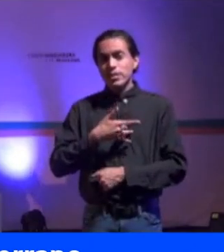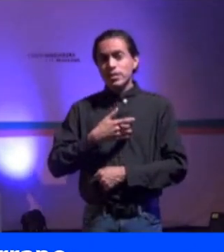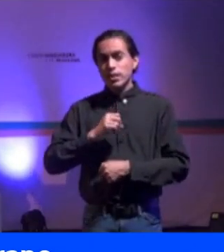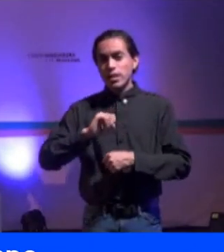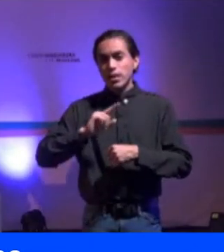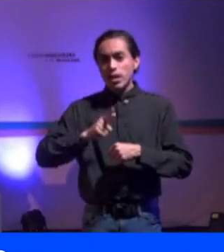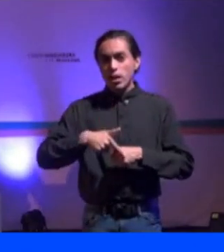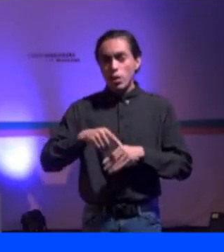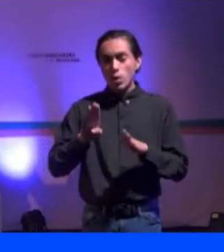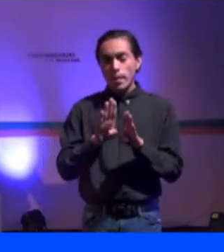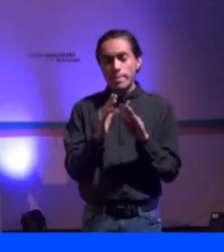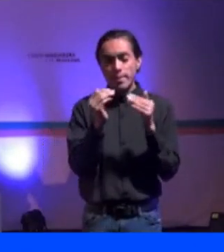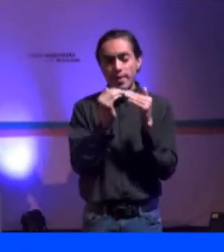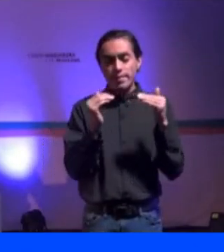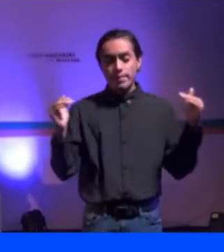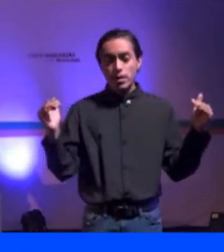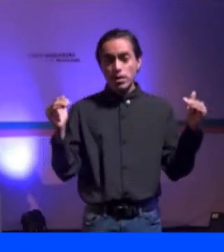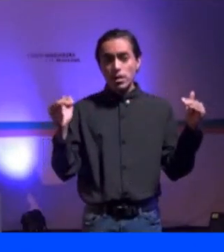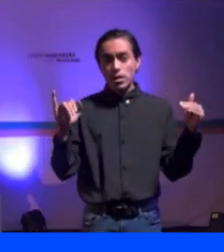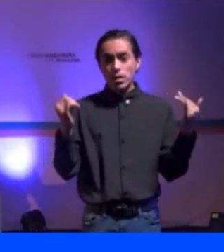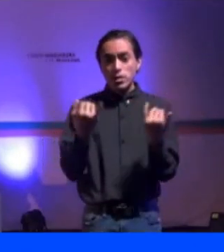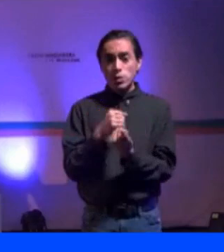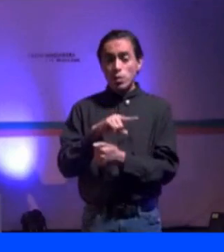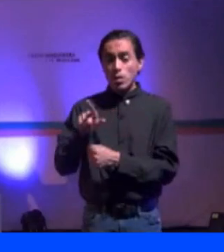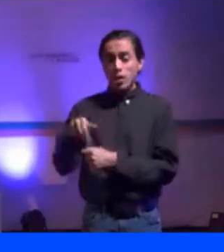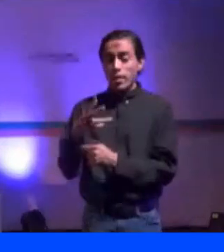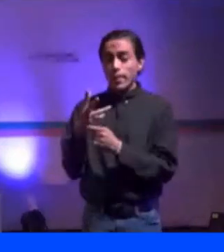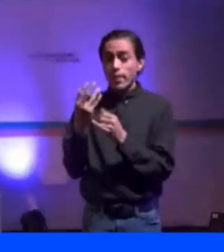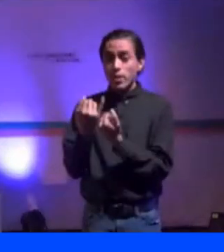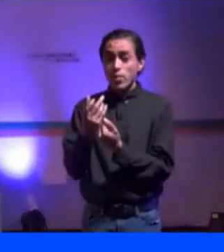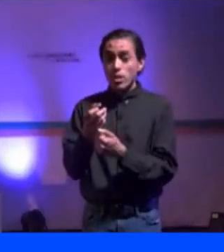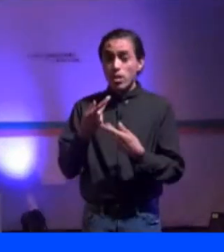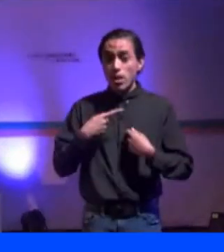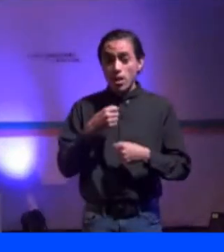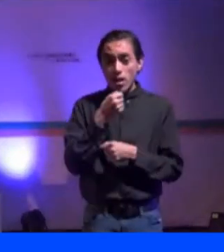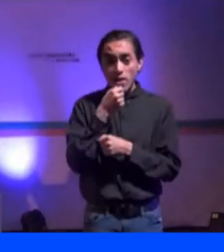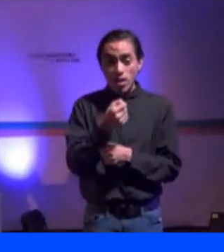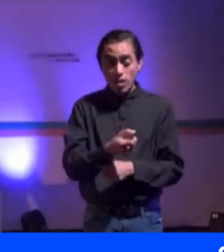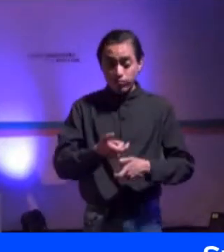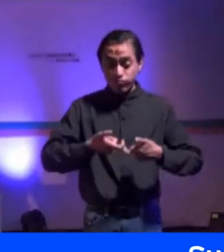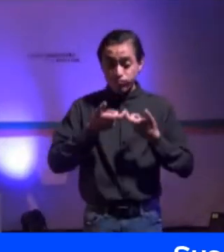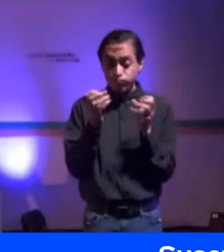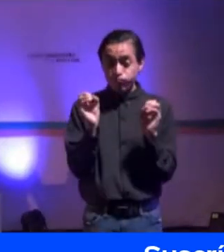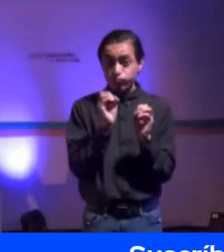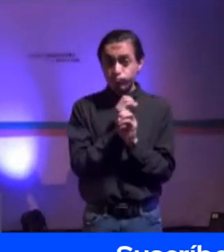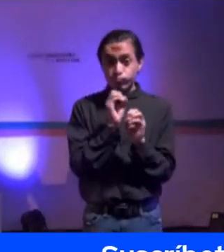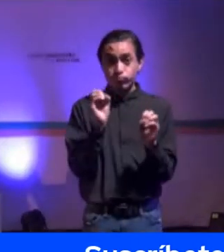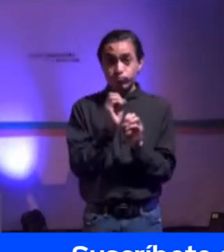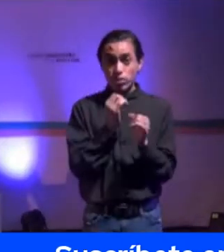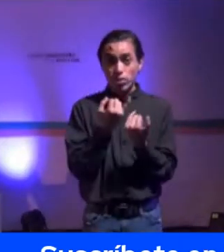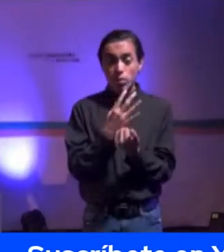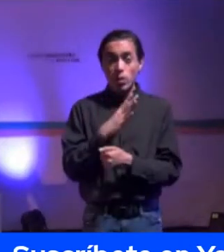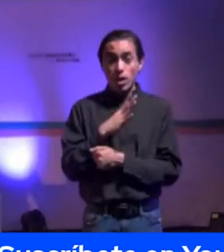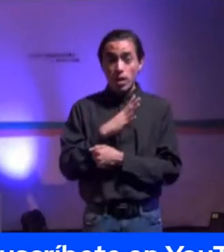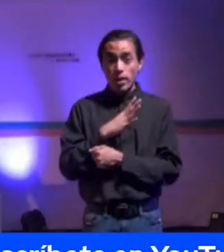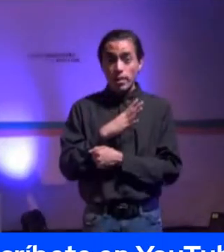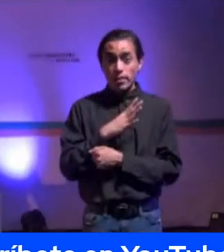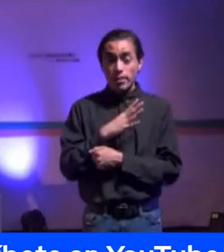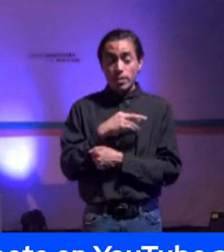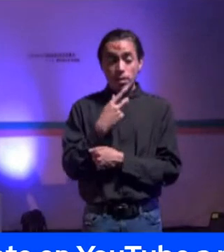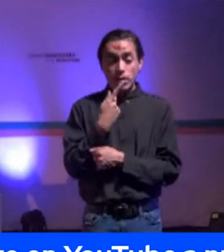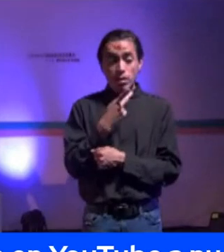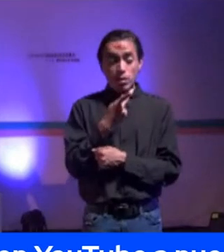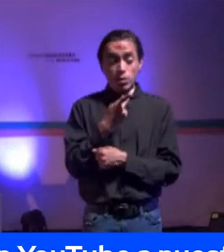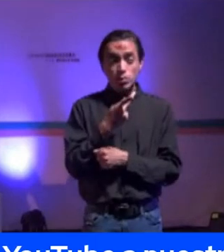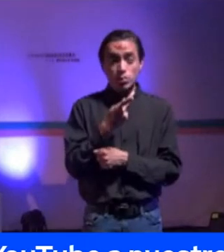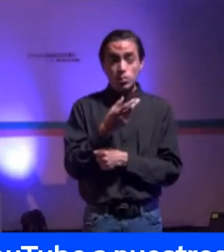un poquito de equilibrio. Decía Rudy Kapuscinski, ¿no? Que un periodista regularmente no era rico. Y también que su periodismo